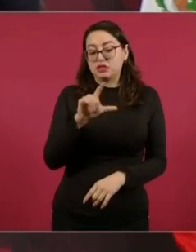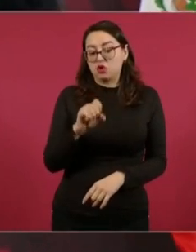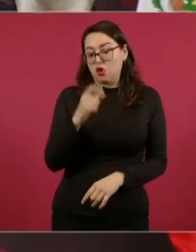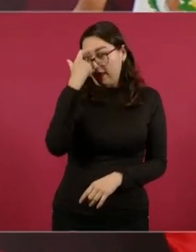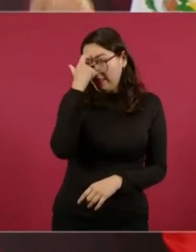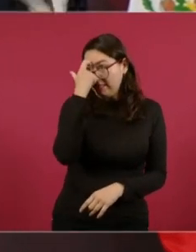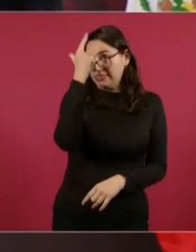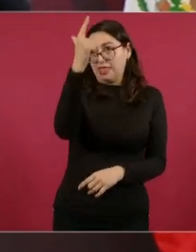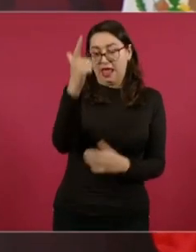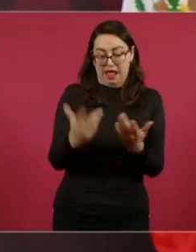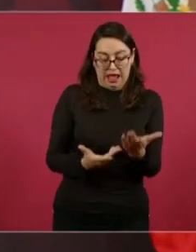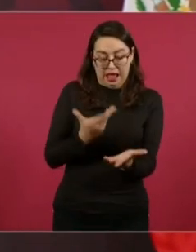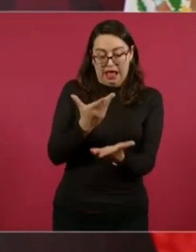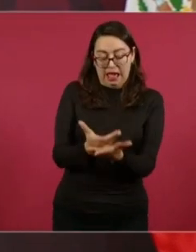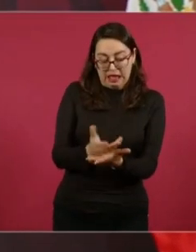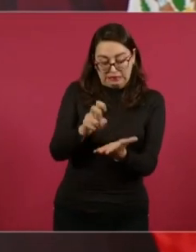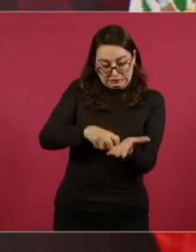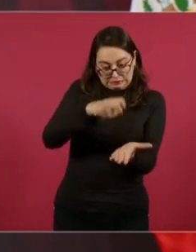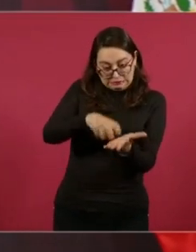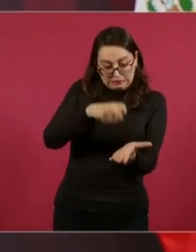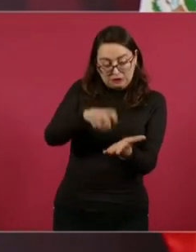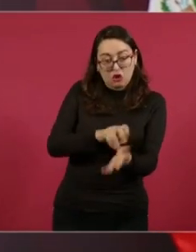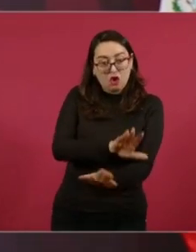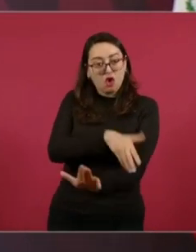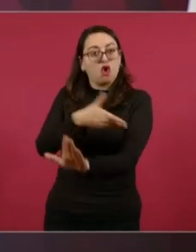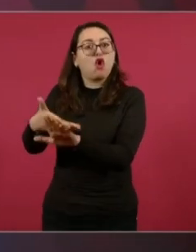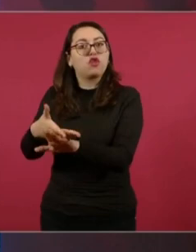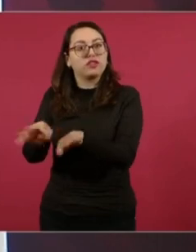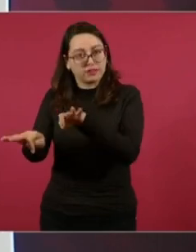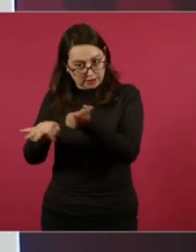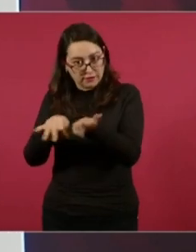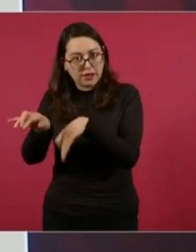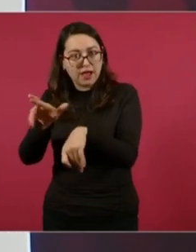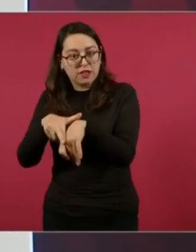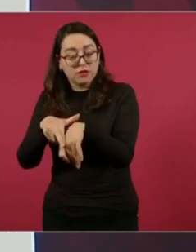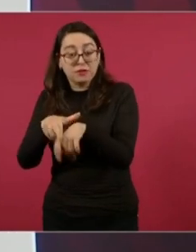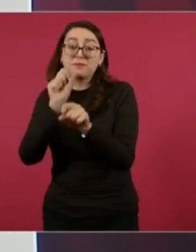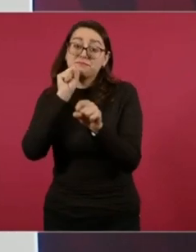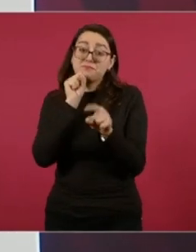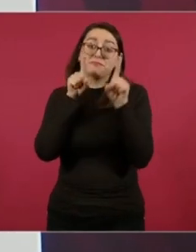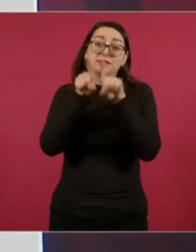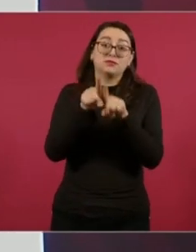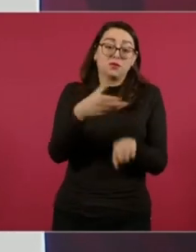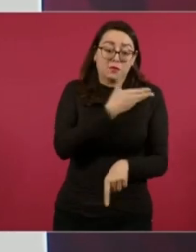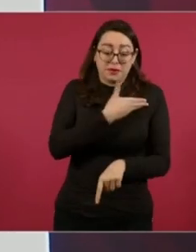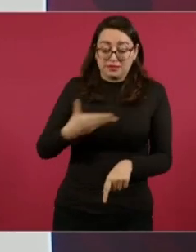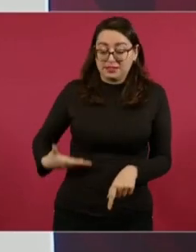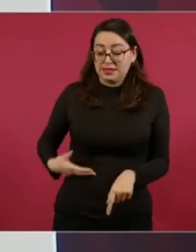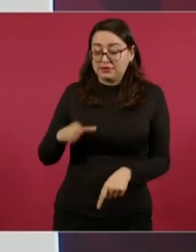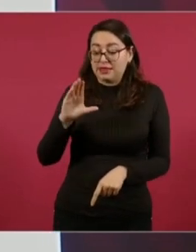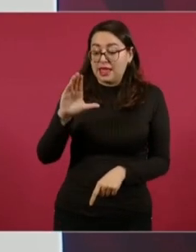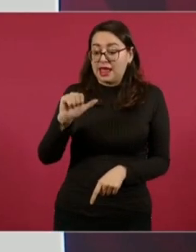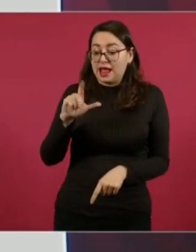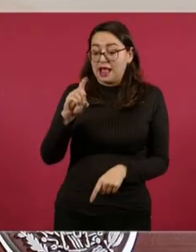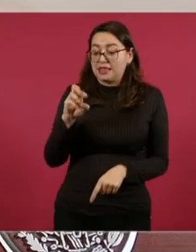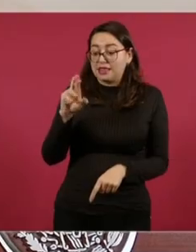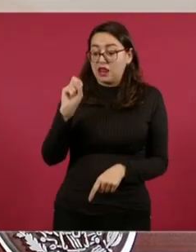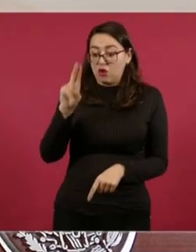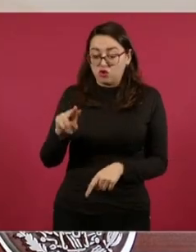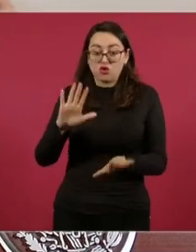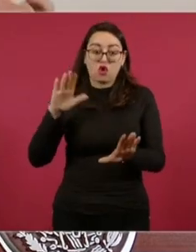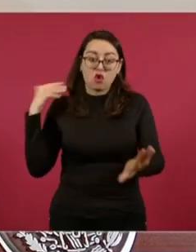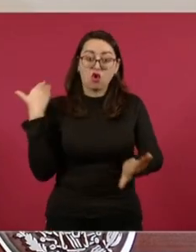y Calderón en el caso de la reforma a la ley del ISSSTE,